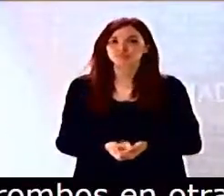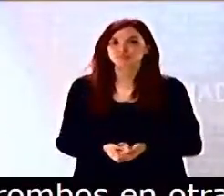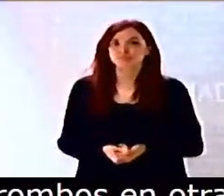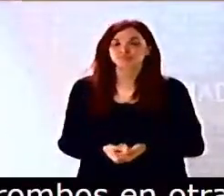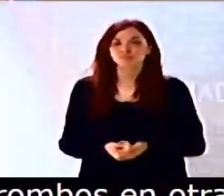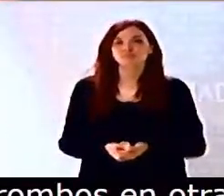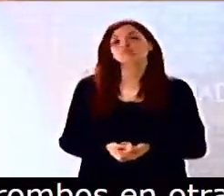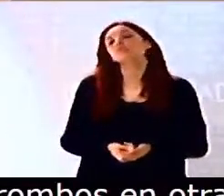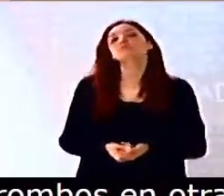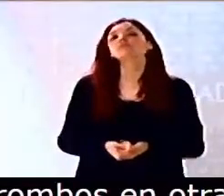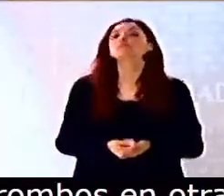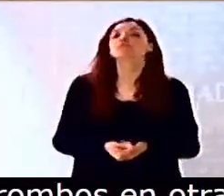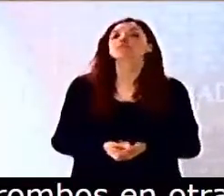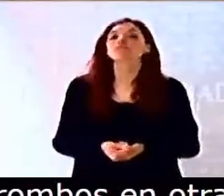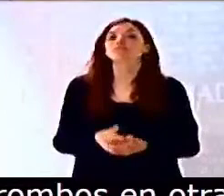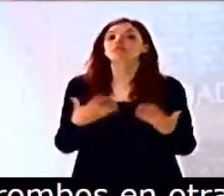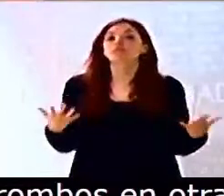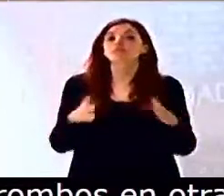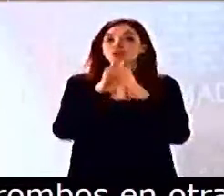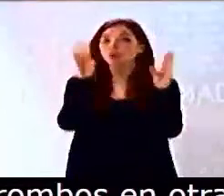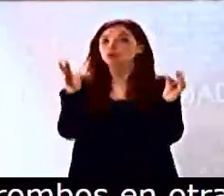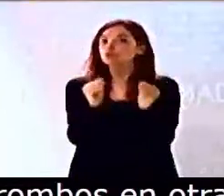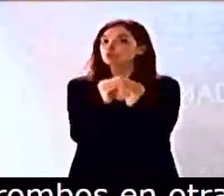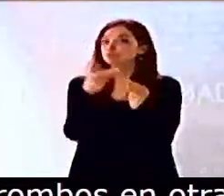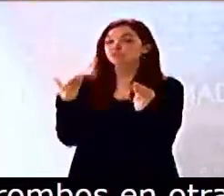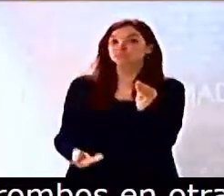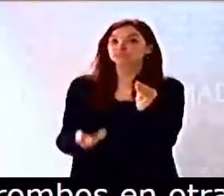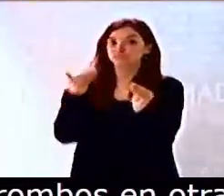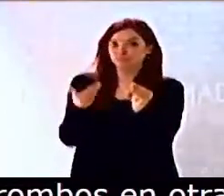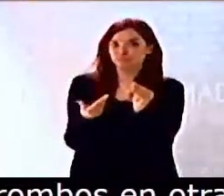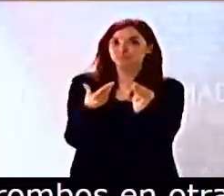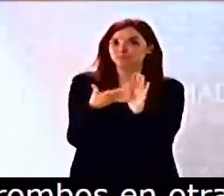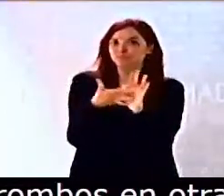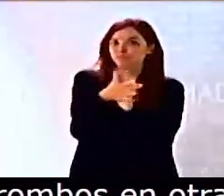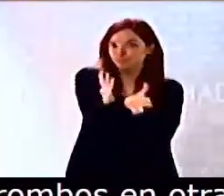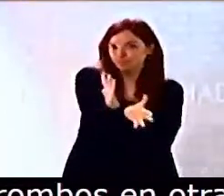Por lo tanto, esa es una conclusión muy importante.